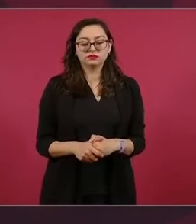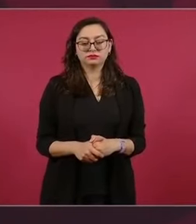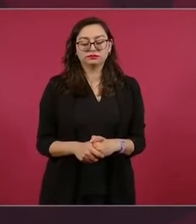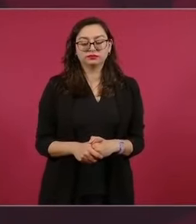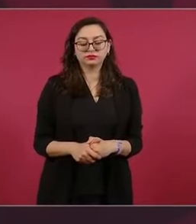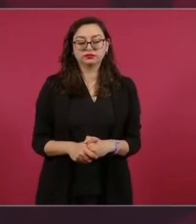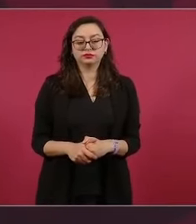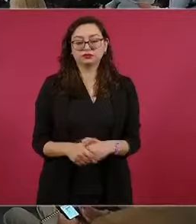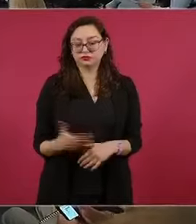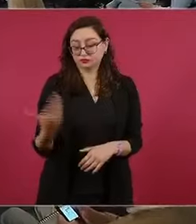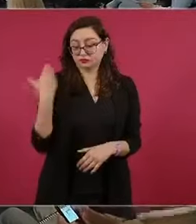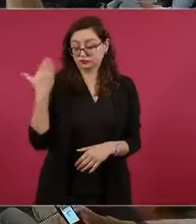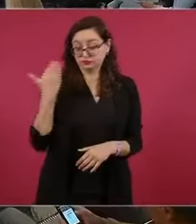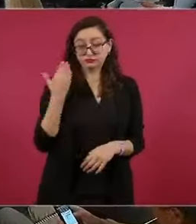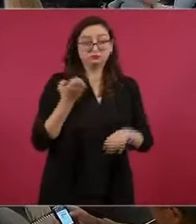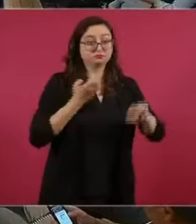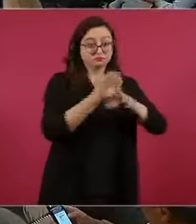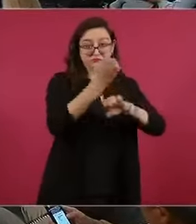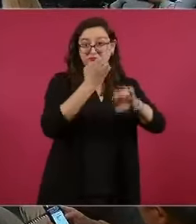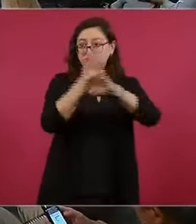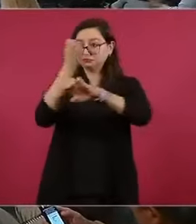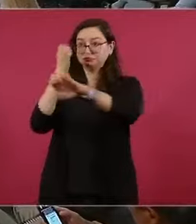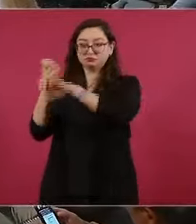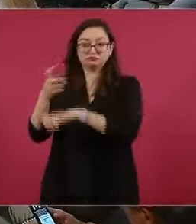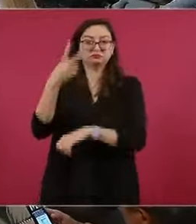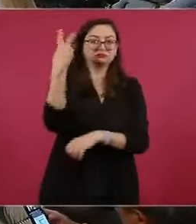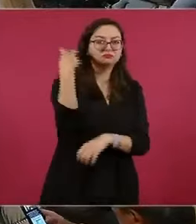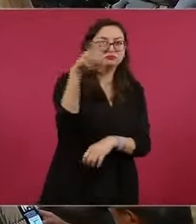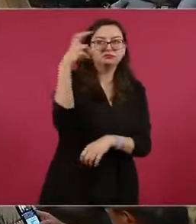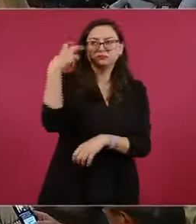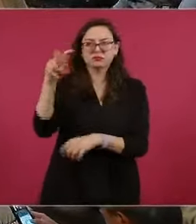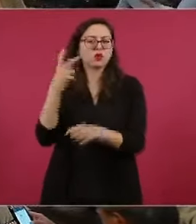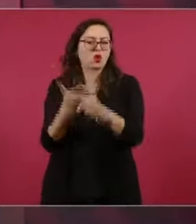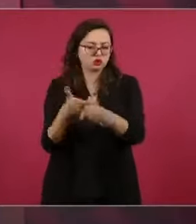recorriendo los estados para lo de salud,